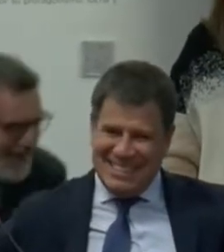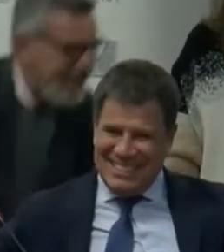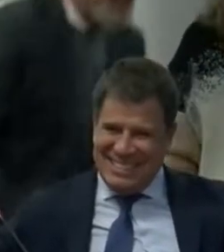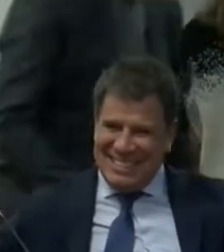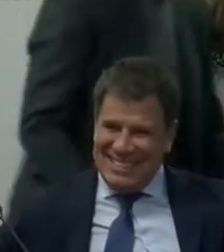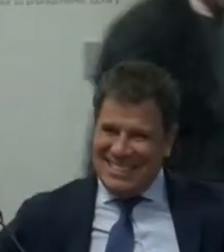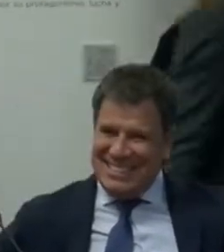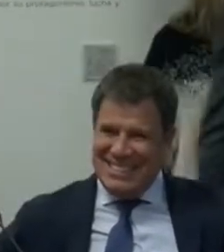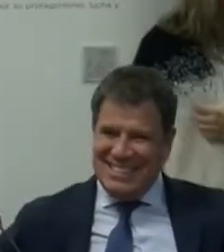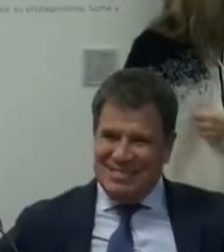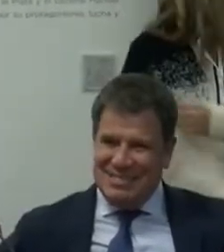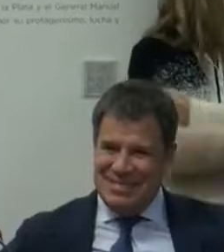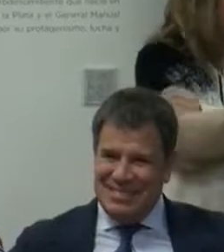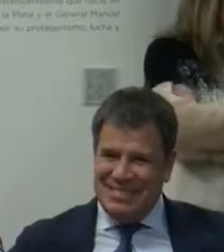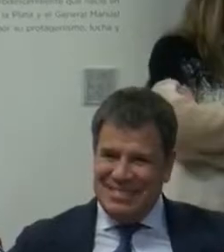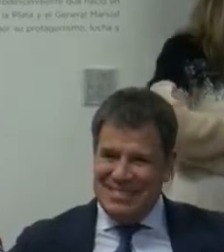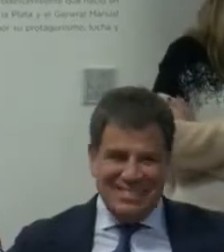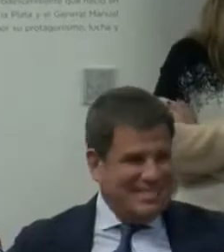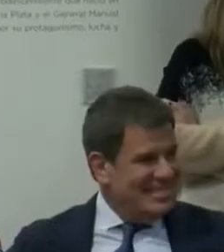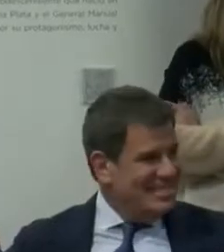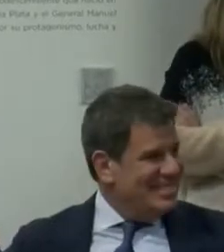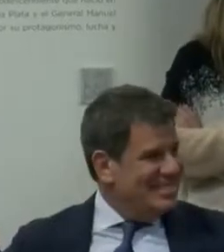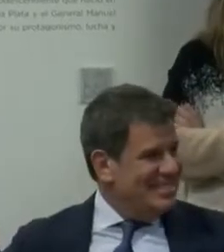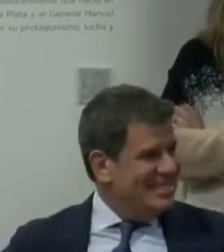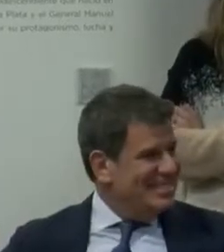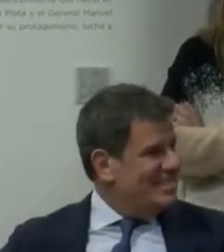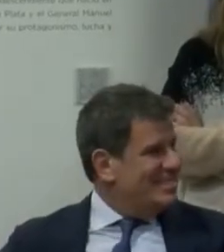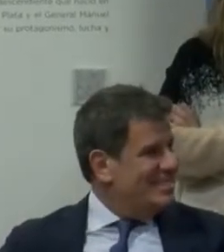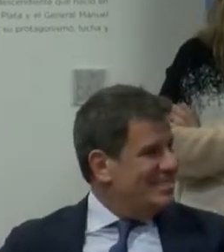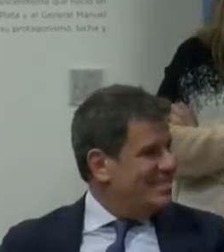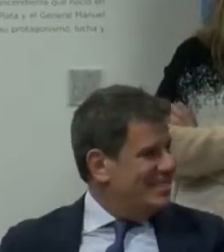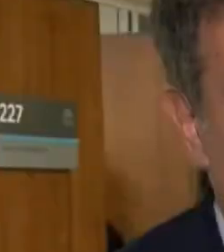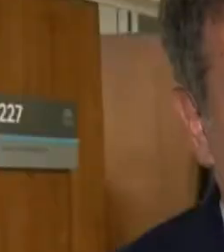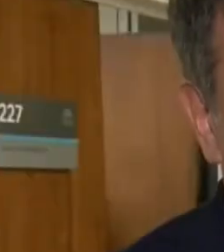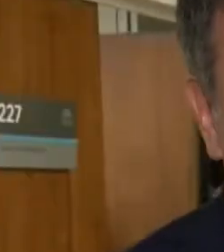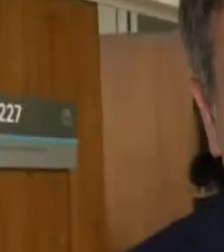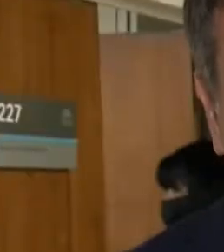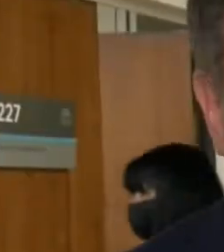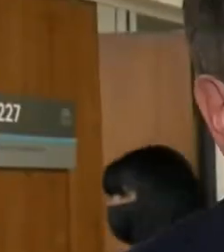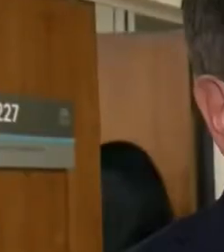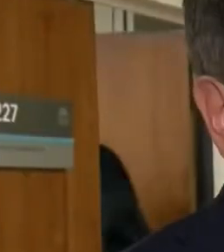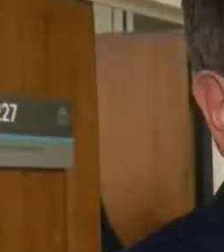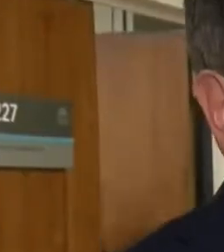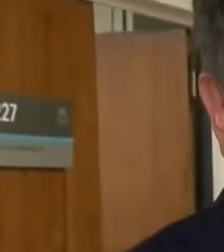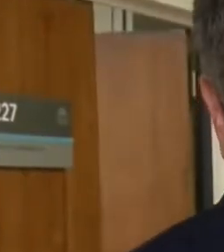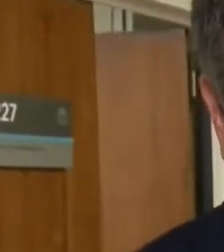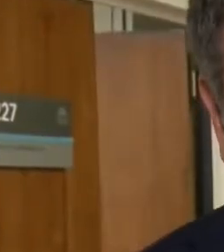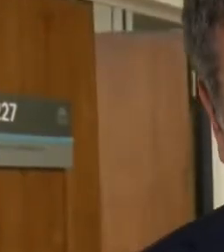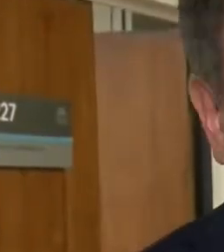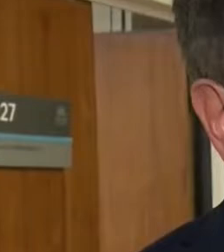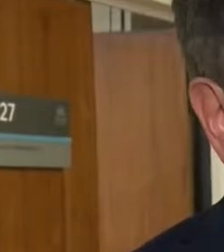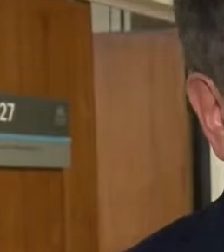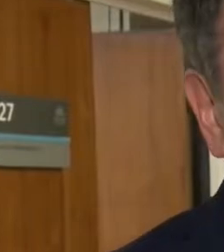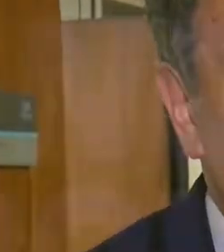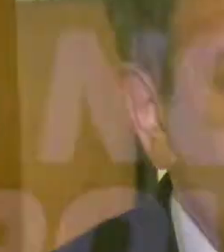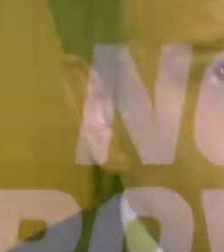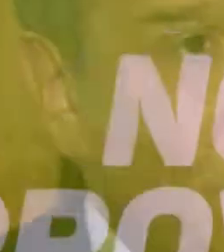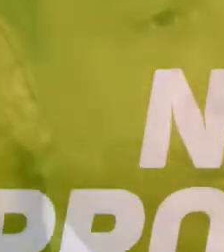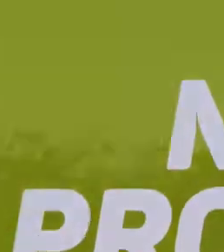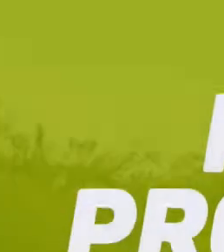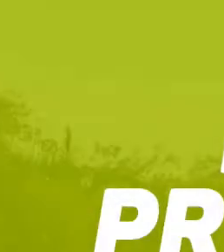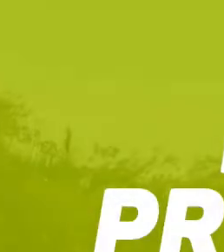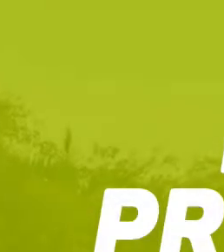tecnológicos, y cómo esto masivamente se transfiere a la producción, para tener una producción, una matriz productiva de mayor valor agregado.